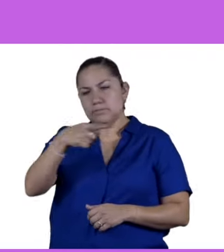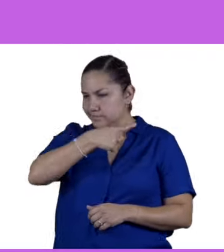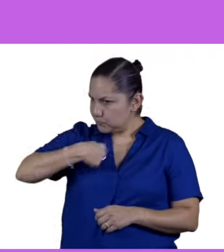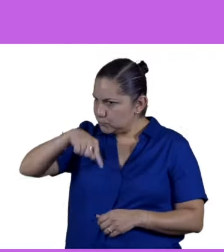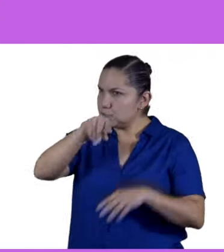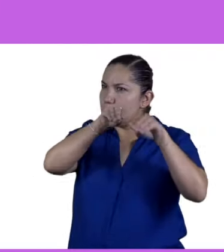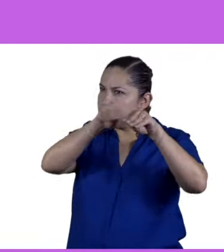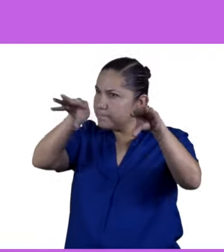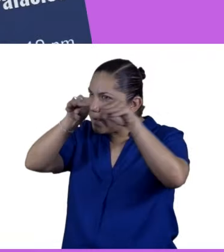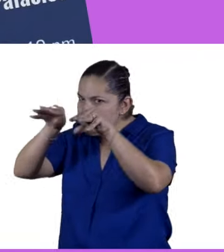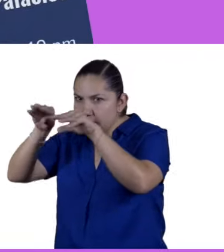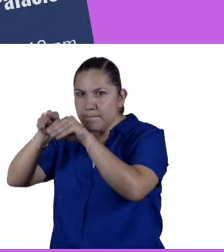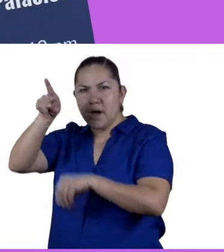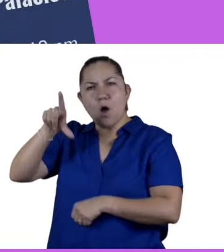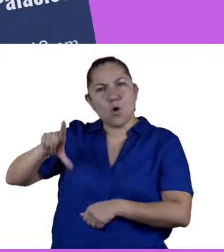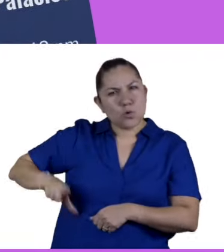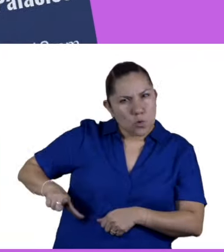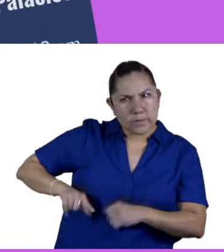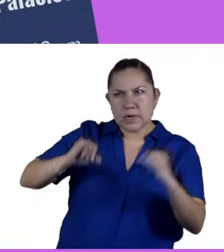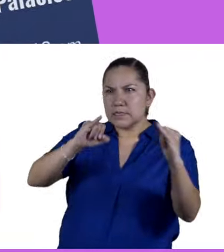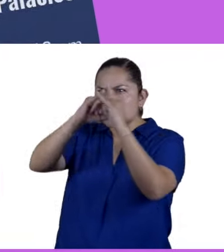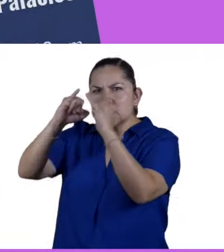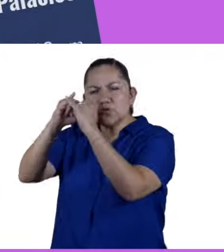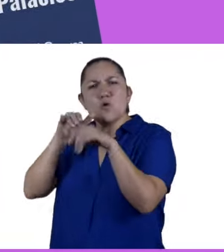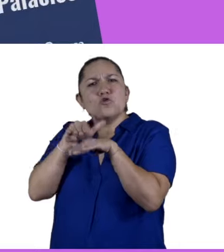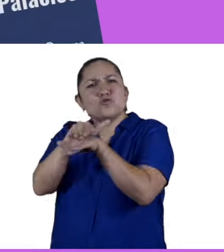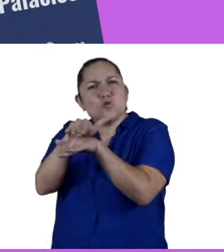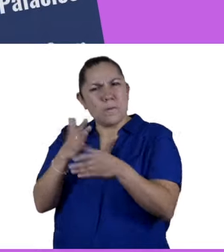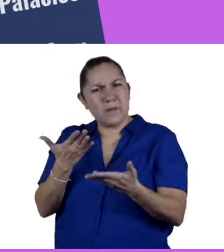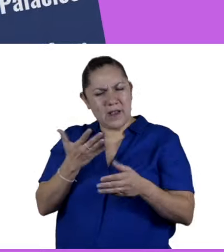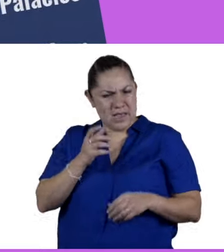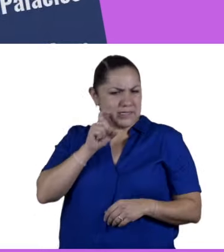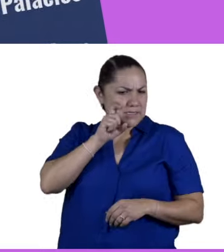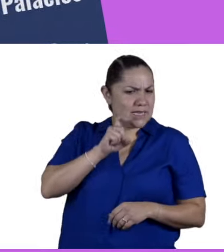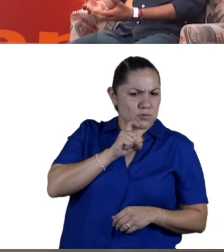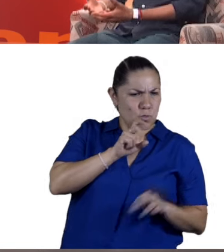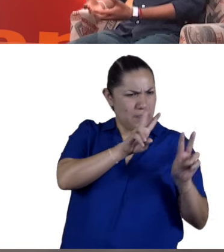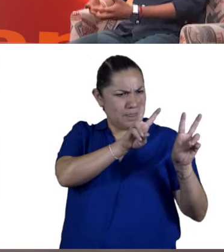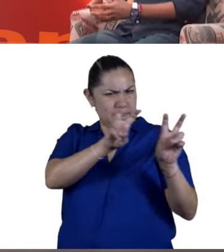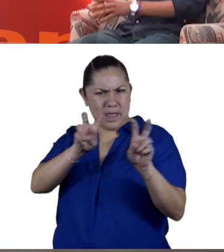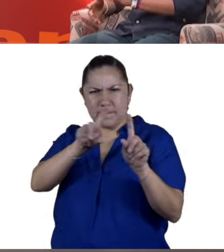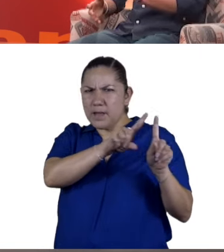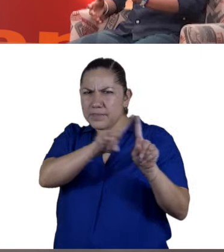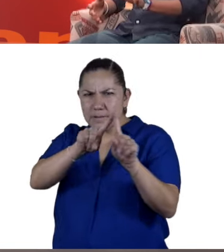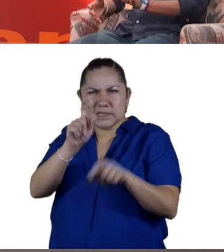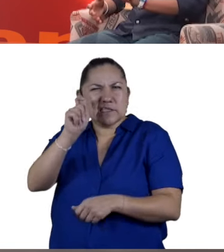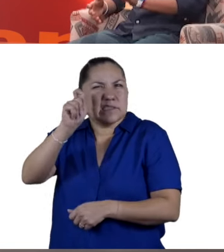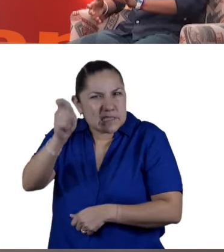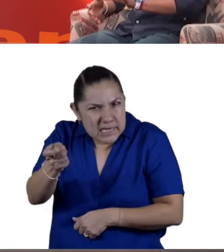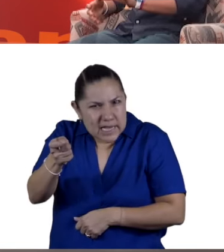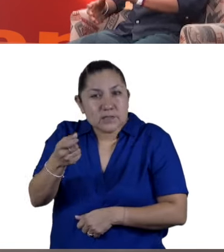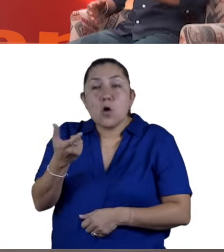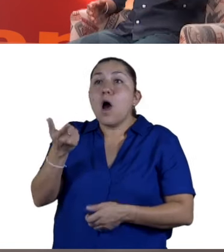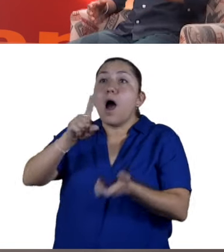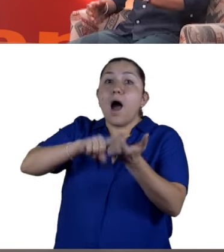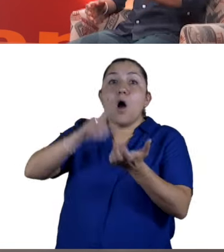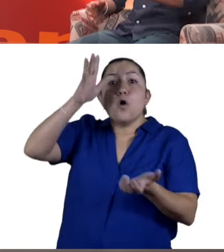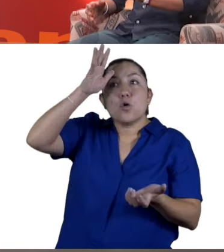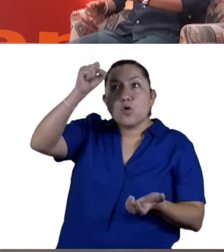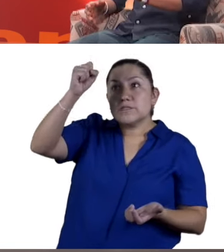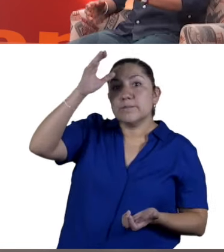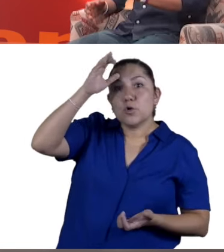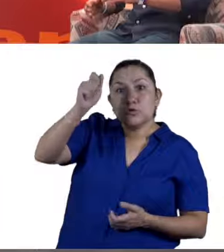directa es capacitar instancias de gobierno en temas de diversidad sexual. Darles el ABC, pero no solo el marco conceptual, o